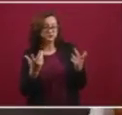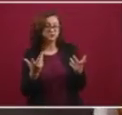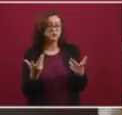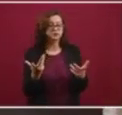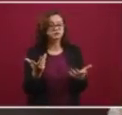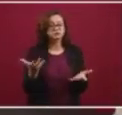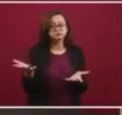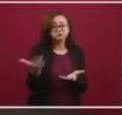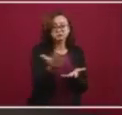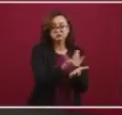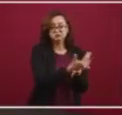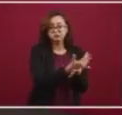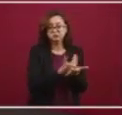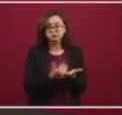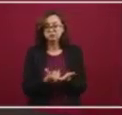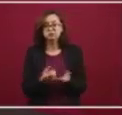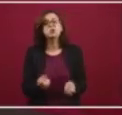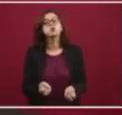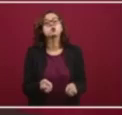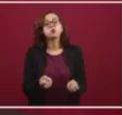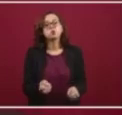confisca, cuánto